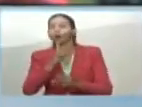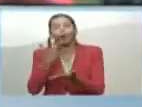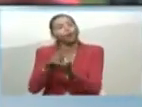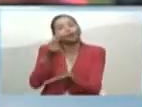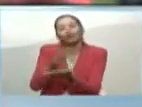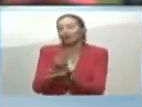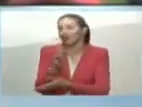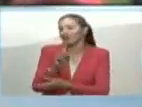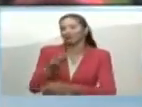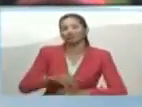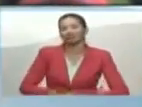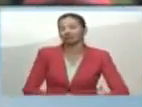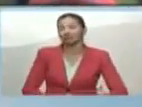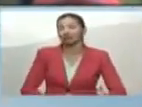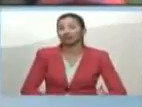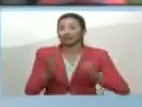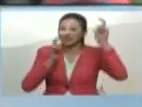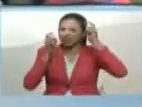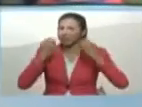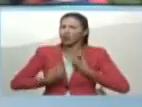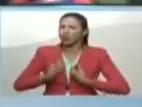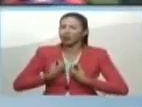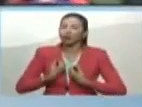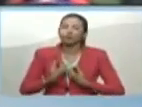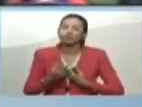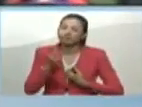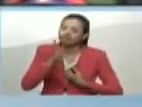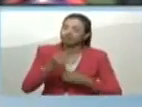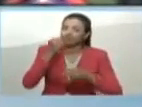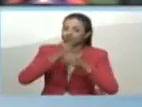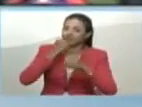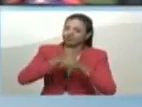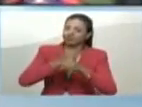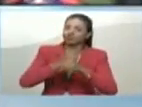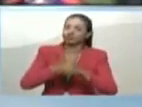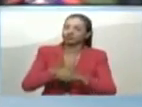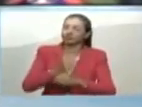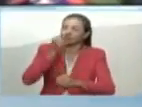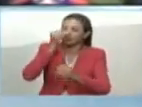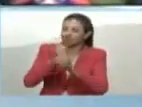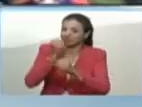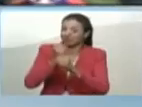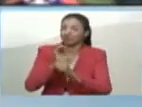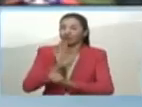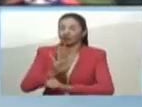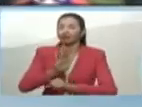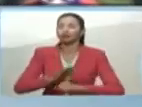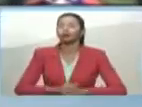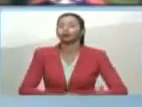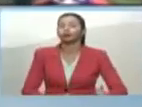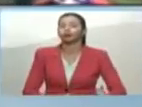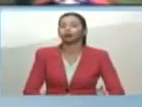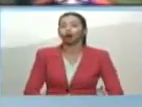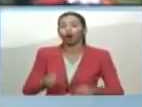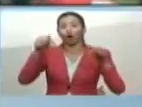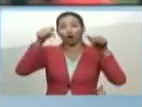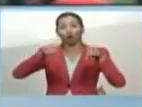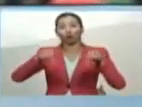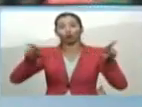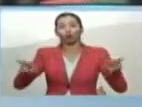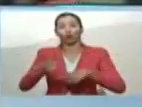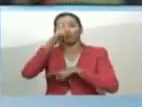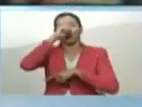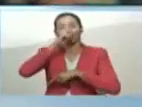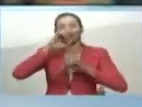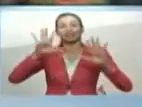del presidente era la cultura del trabajo, la cultura del trabajo. Pero bueno, hoy, cuando se cumplen 16